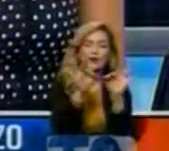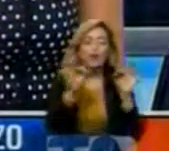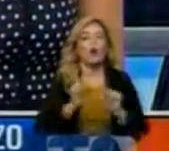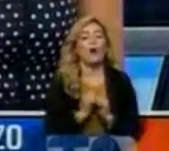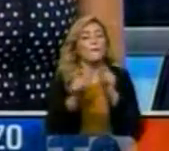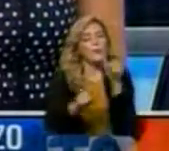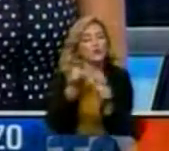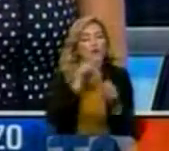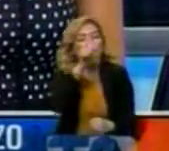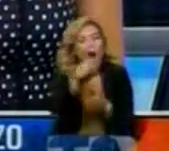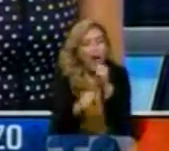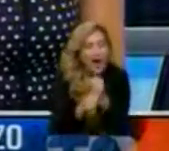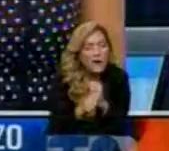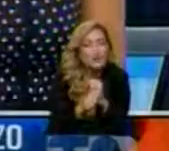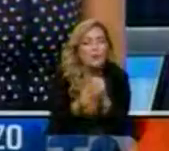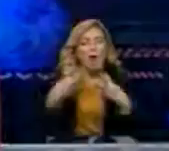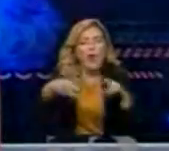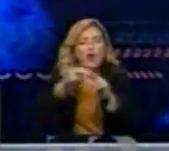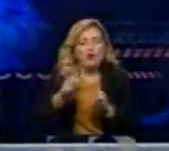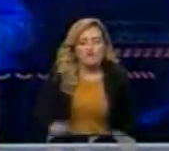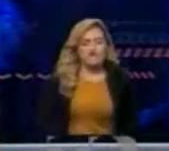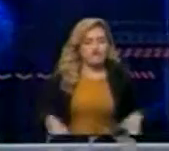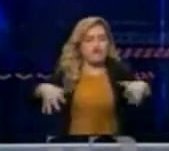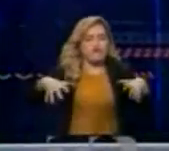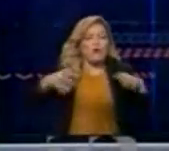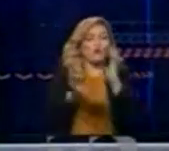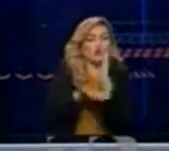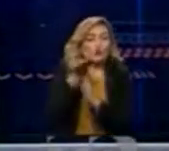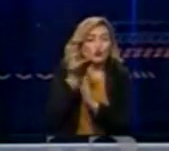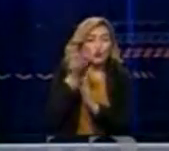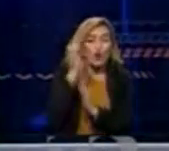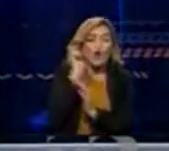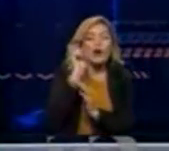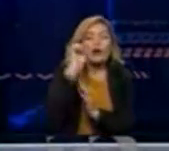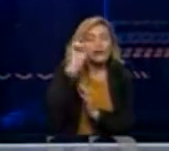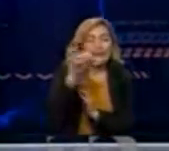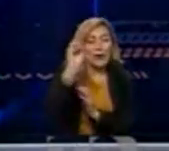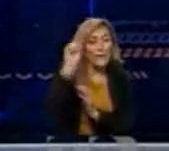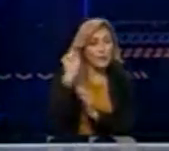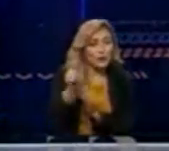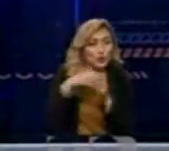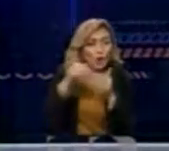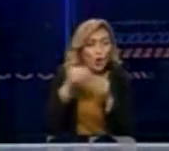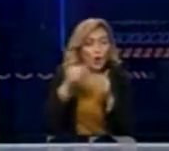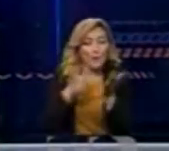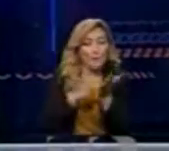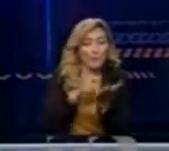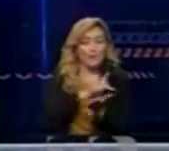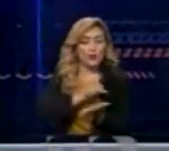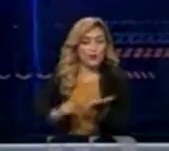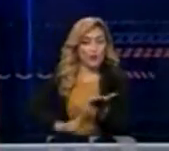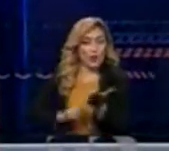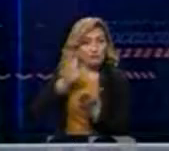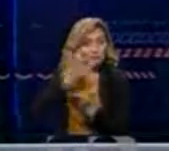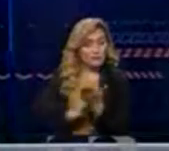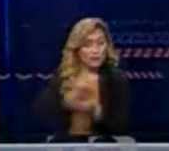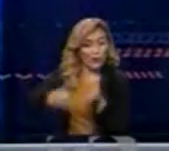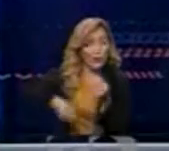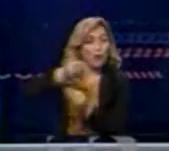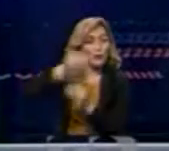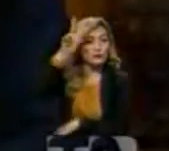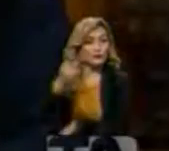tengan ingresos anuales superiores a los $100,000 no tendrán derecho a la deducción de impuestos en gastos personales. Empezamos con